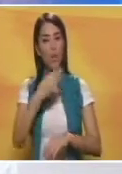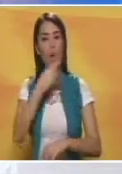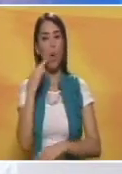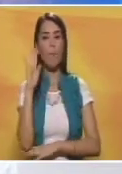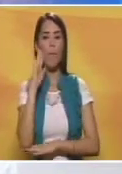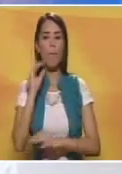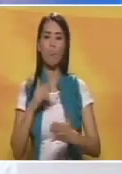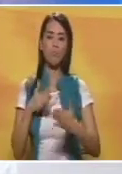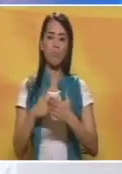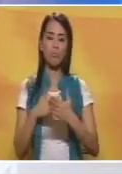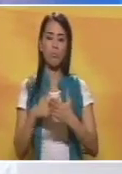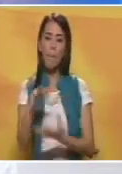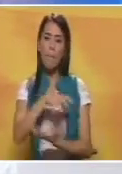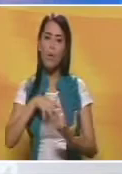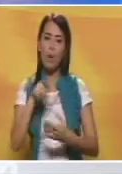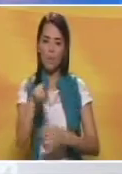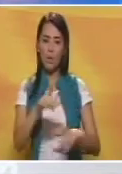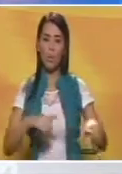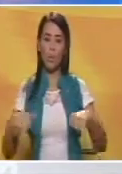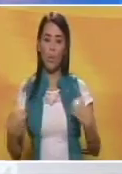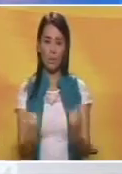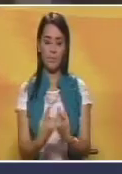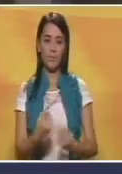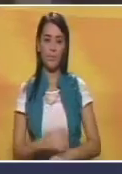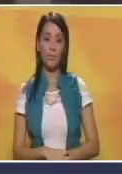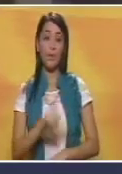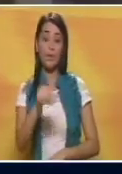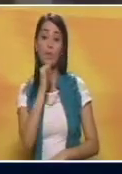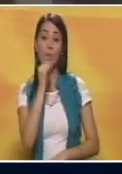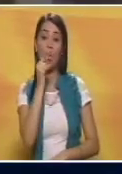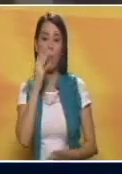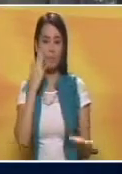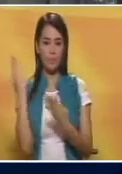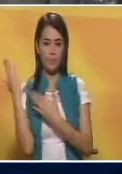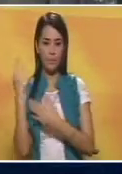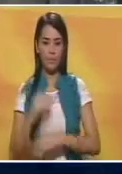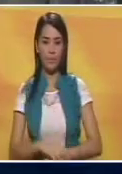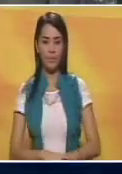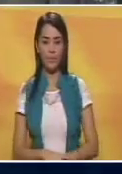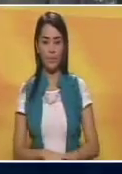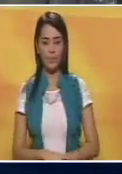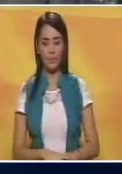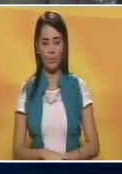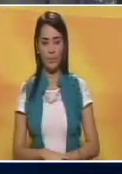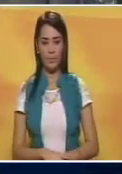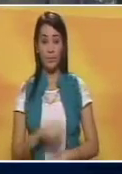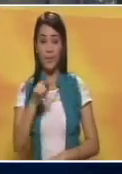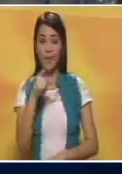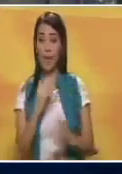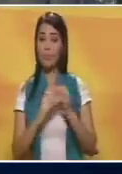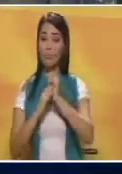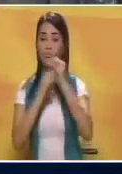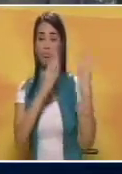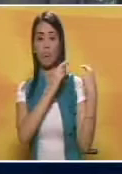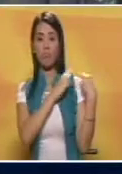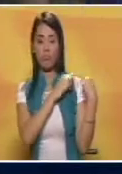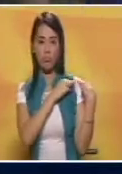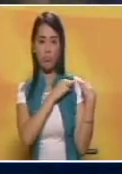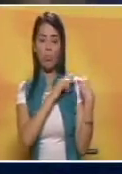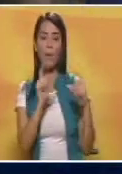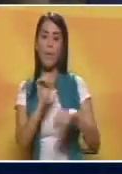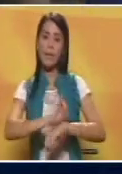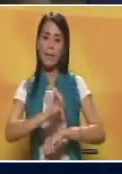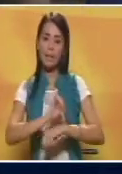las acciones armadas en ese lugar así lo afirmó el cardenal yo por 2 brains quien lideraba una comitiva de la